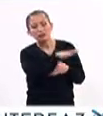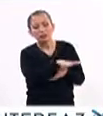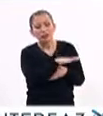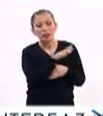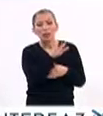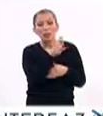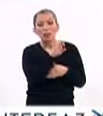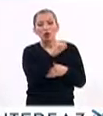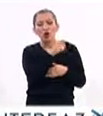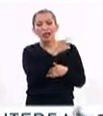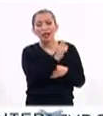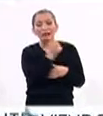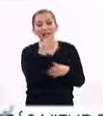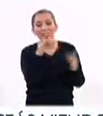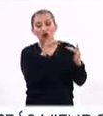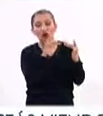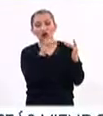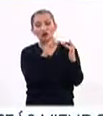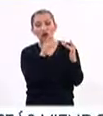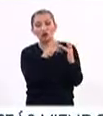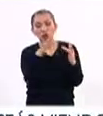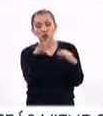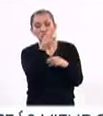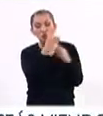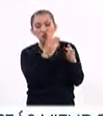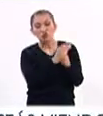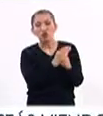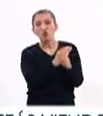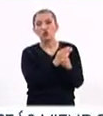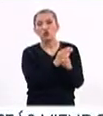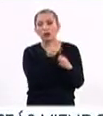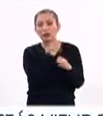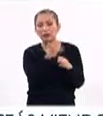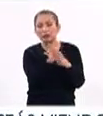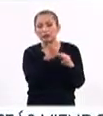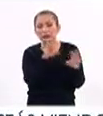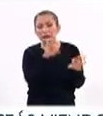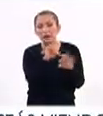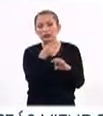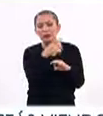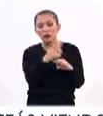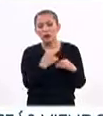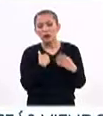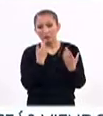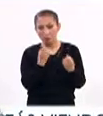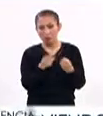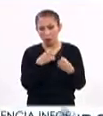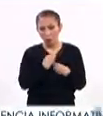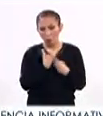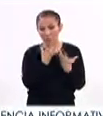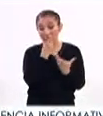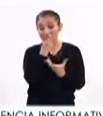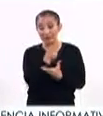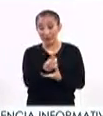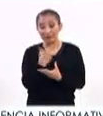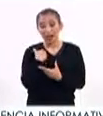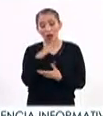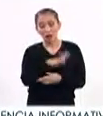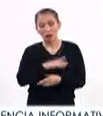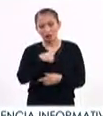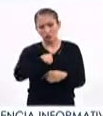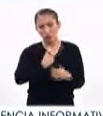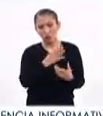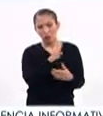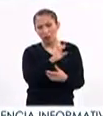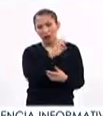de ese Borges que hace contacto con ese mundo y rescata también la sinceridad del propio poeta, en donde él dice que era de un barrio.